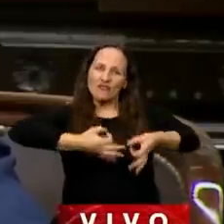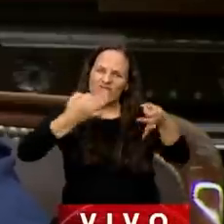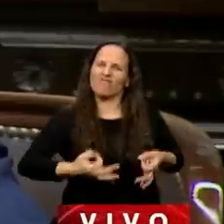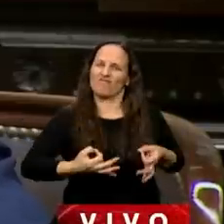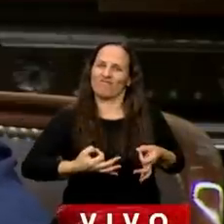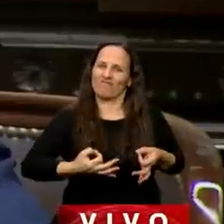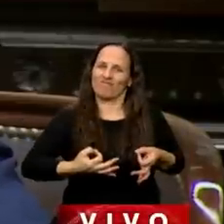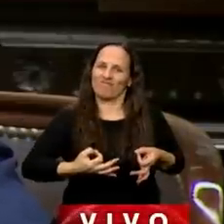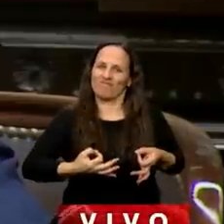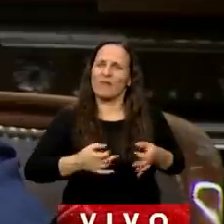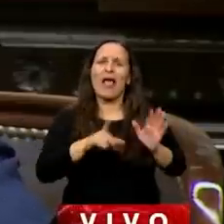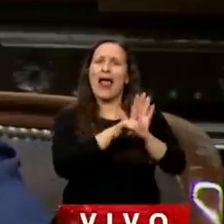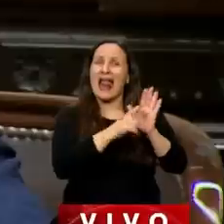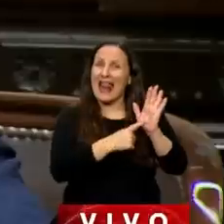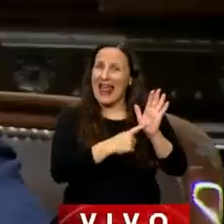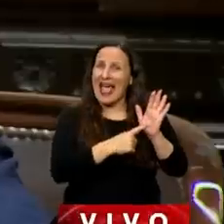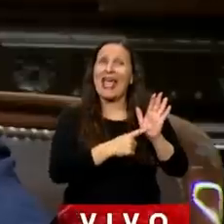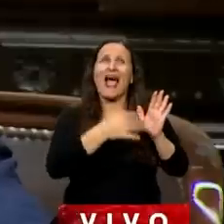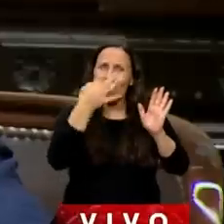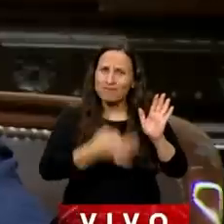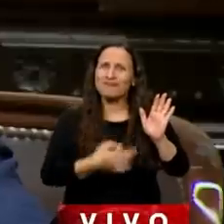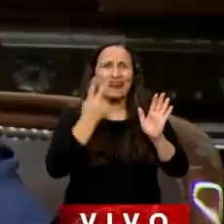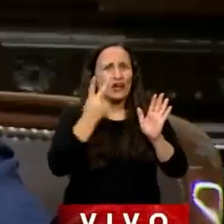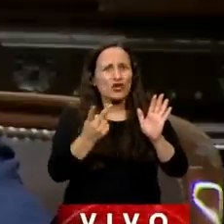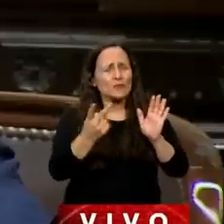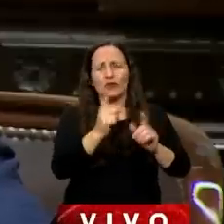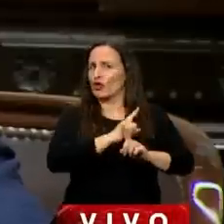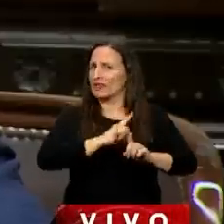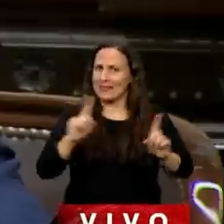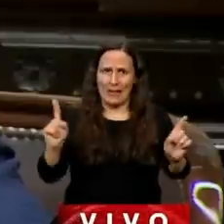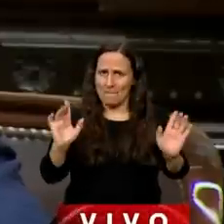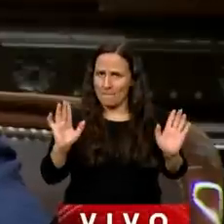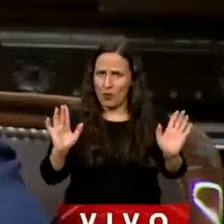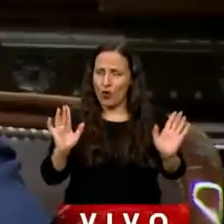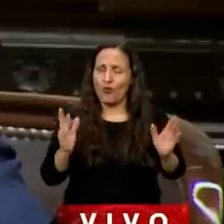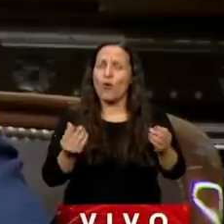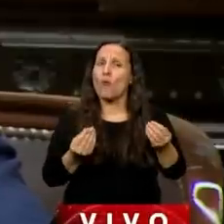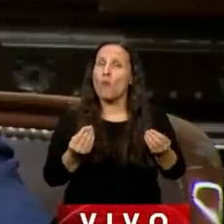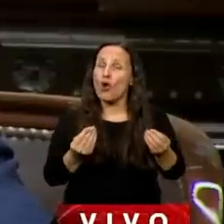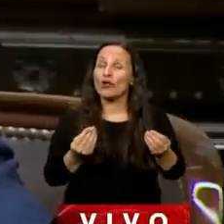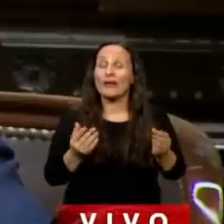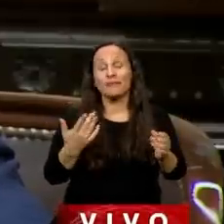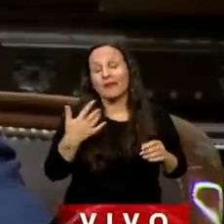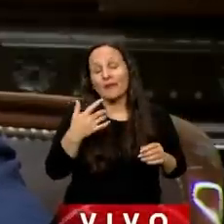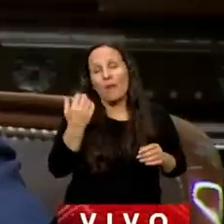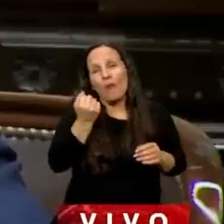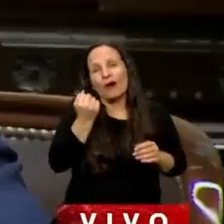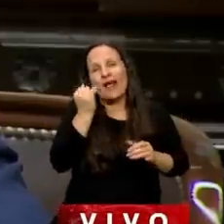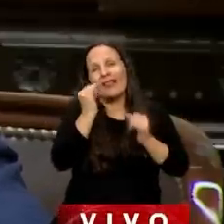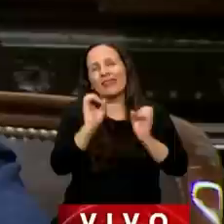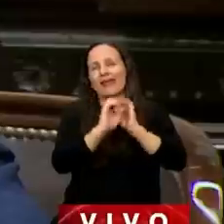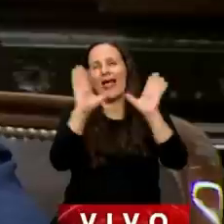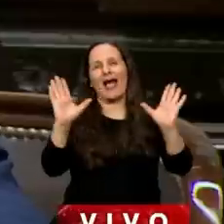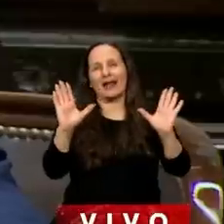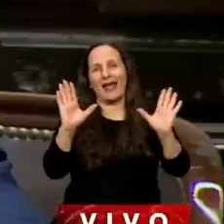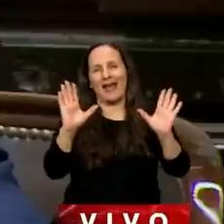reconocida. Tampoco esta ley va a lograr que se reconozca como debe ser reconocida, porque es bueno aclarar que no